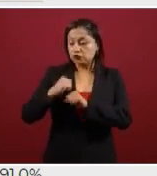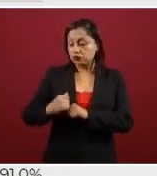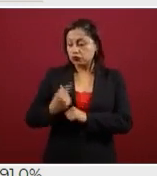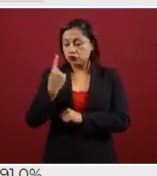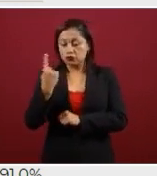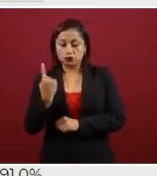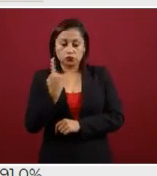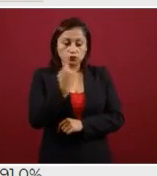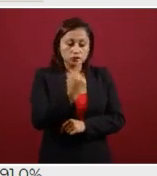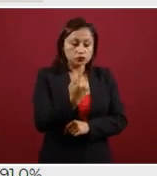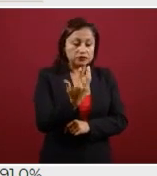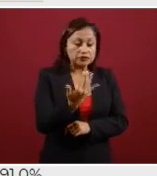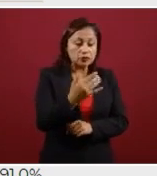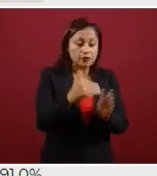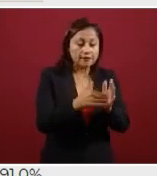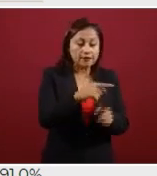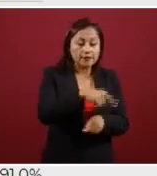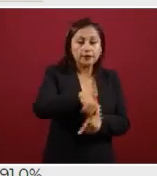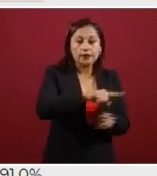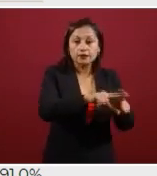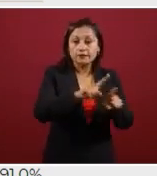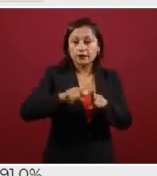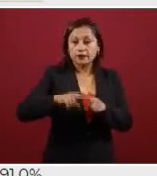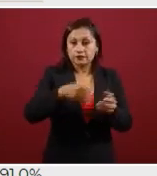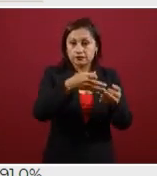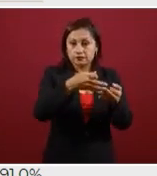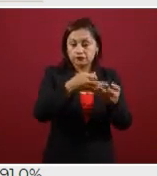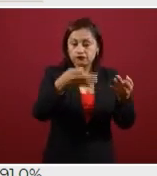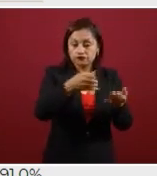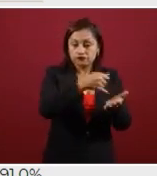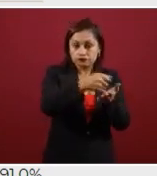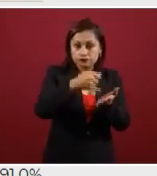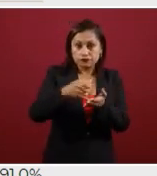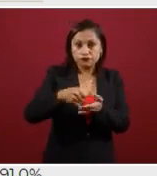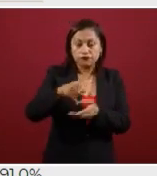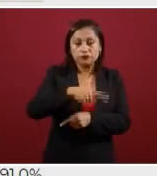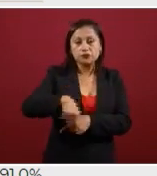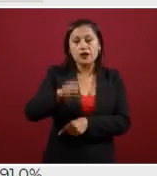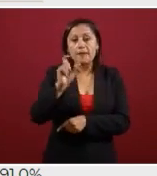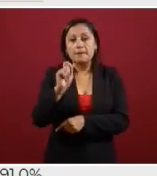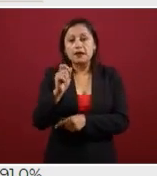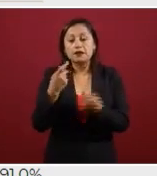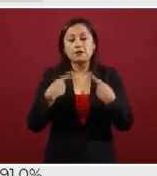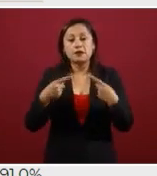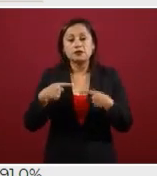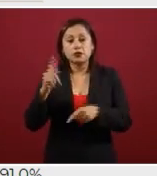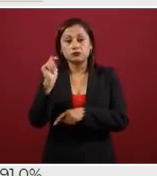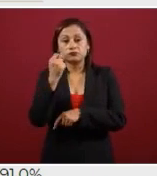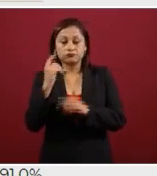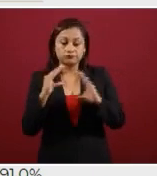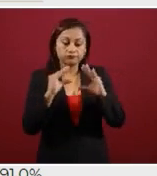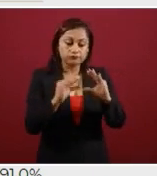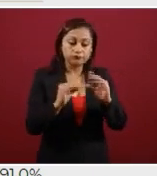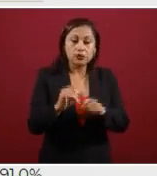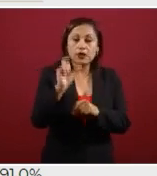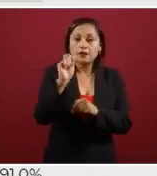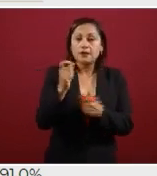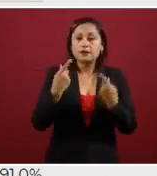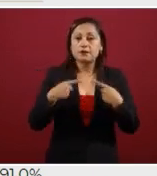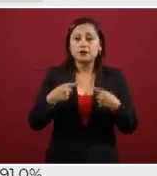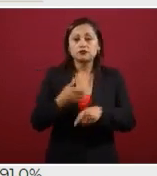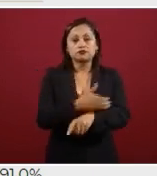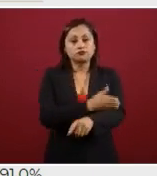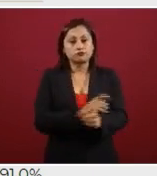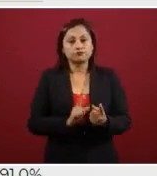nos responde por 200 técnicos y por 20 facilitadores. Actualmente tenemos a 13